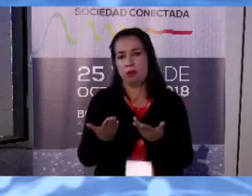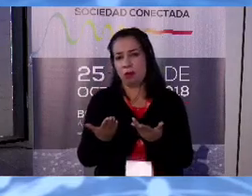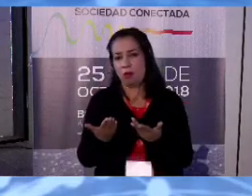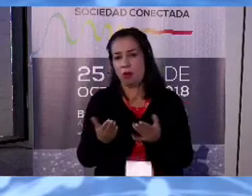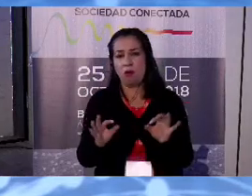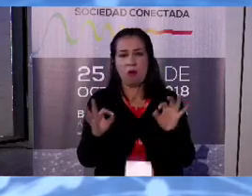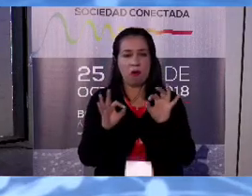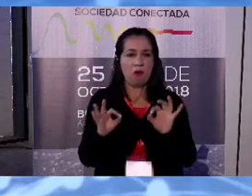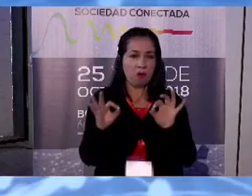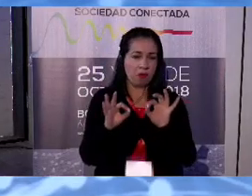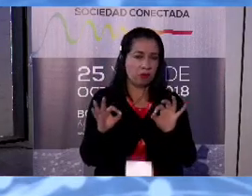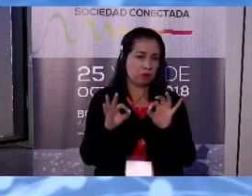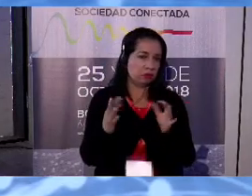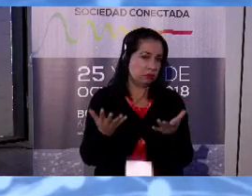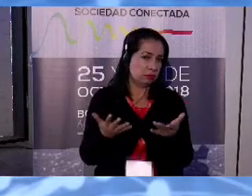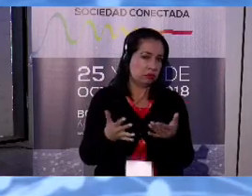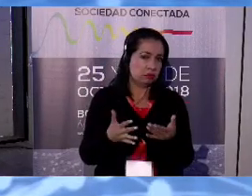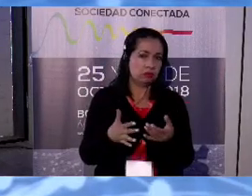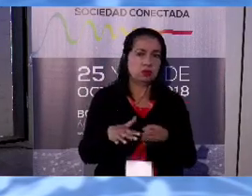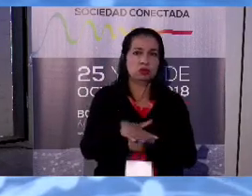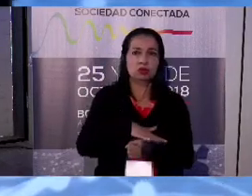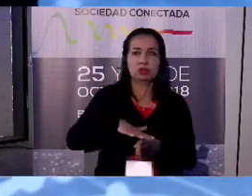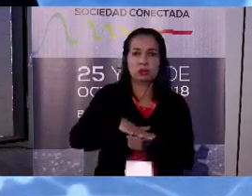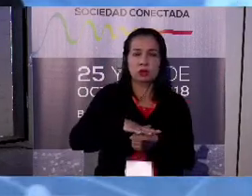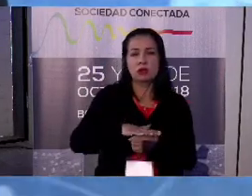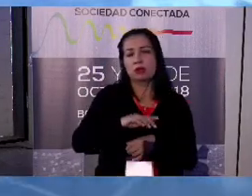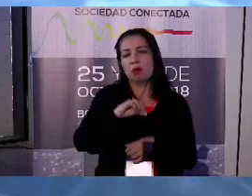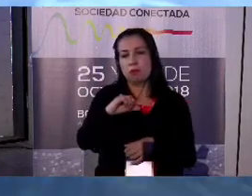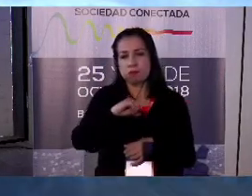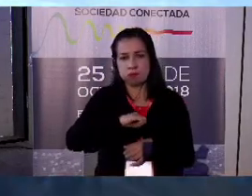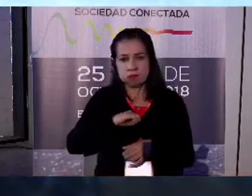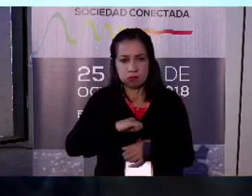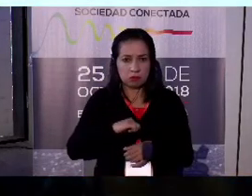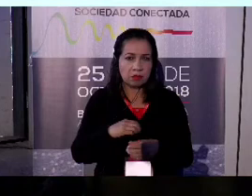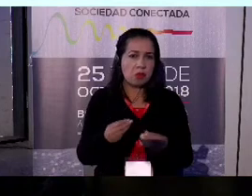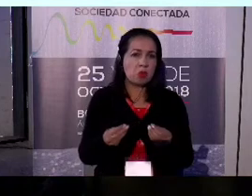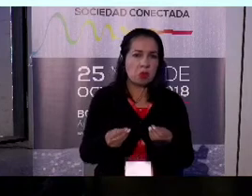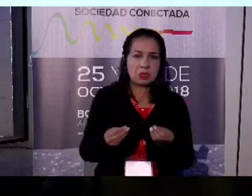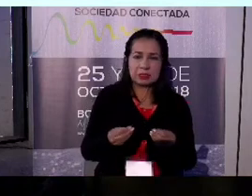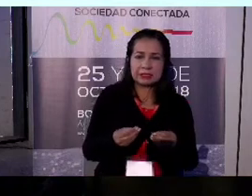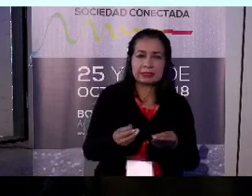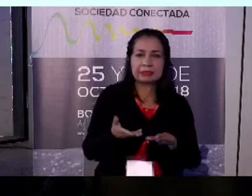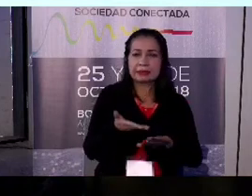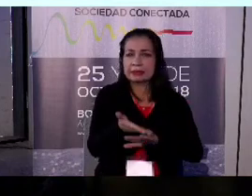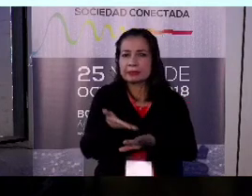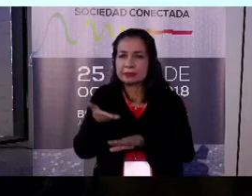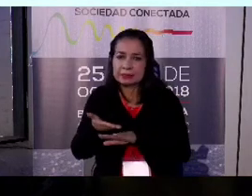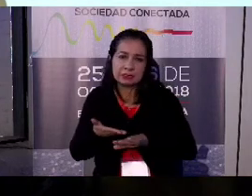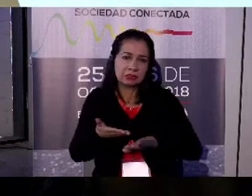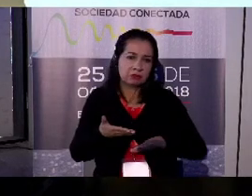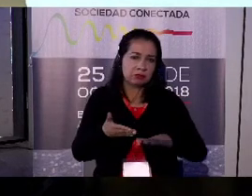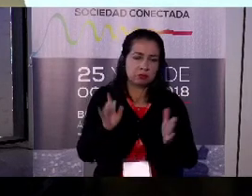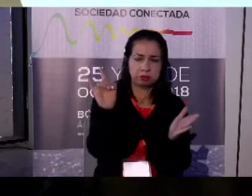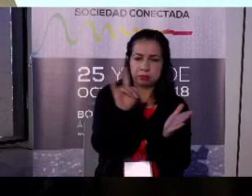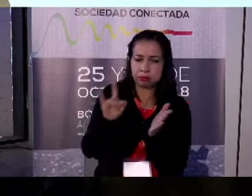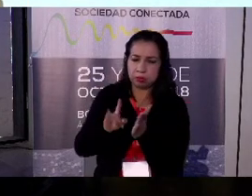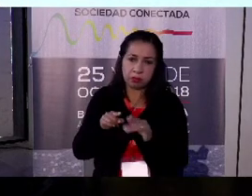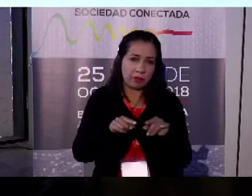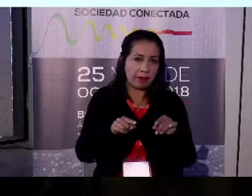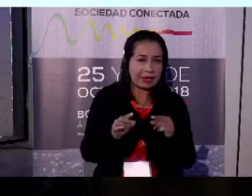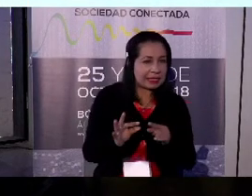cargas o mucha demanda para un tipo de tráfico específico todo eso lo podemos hacer con